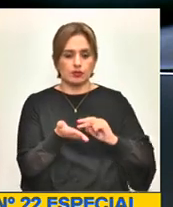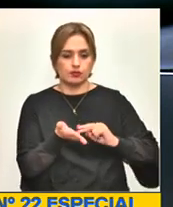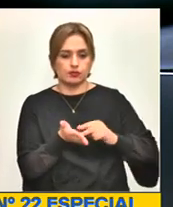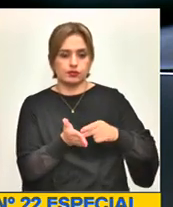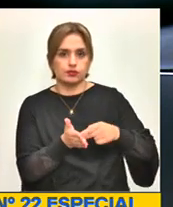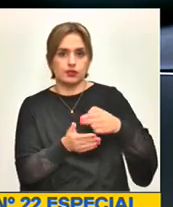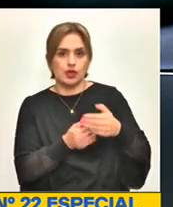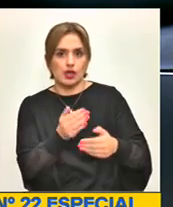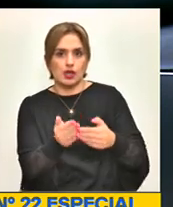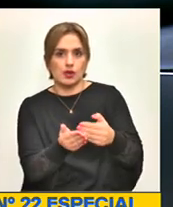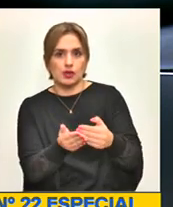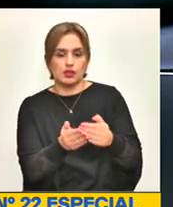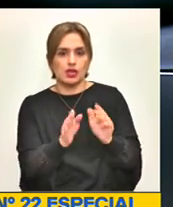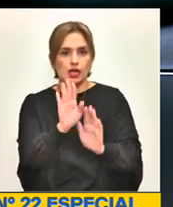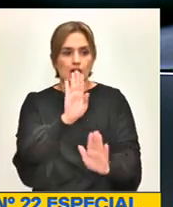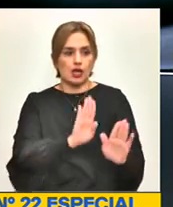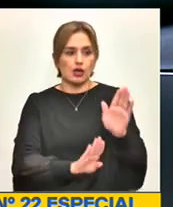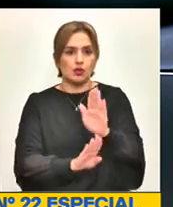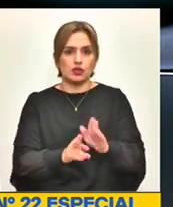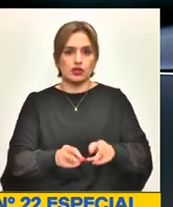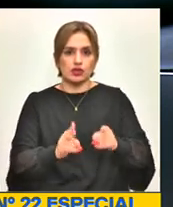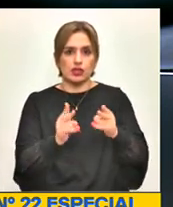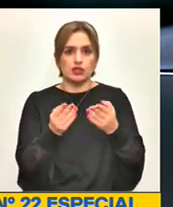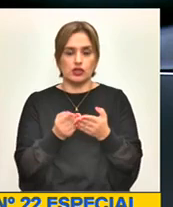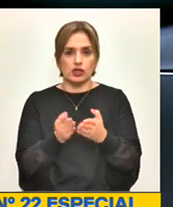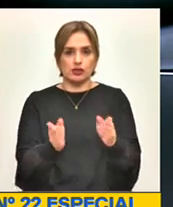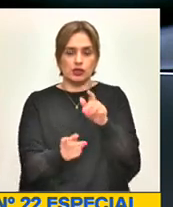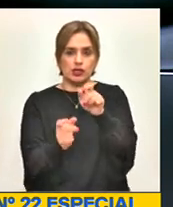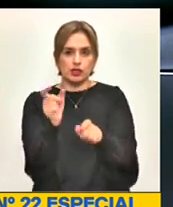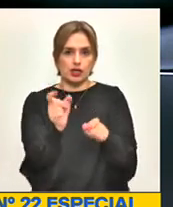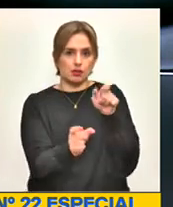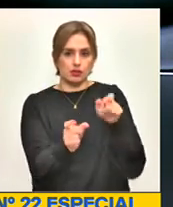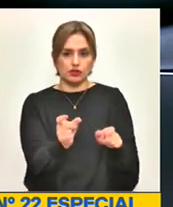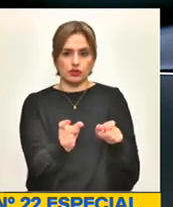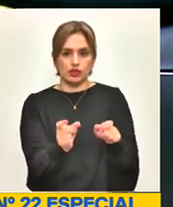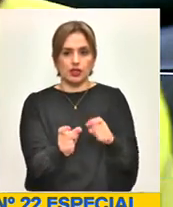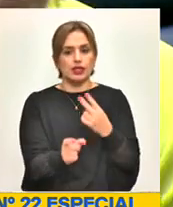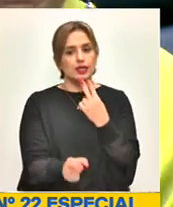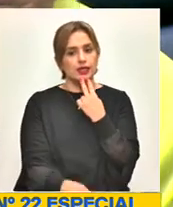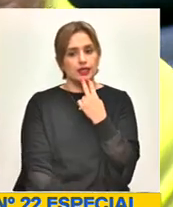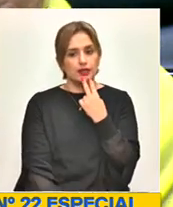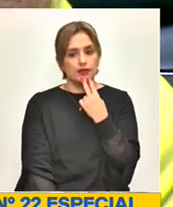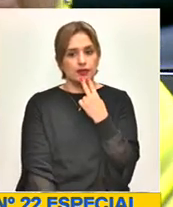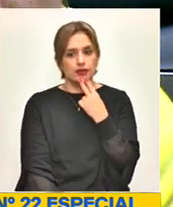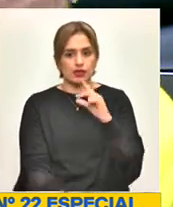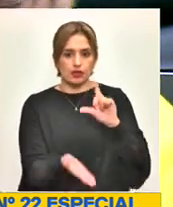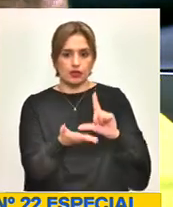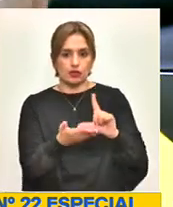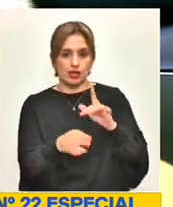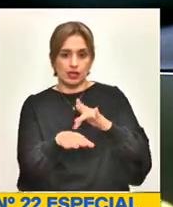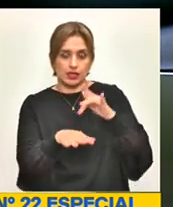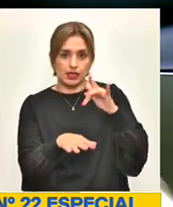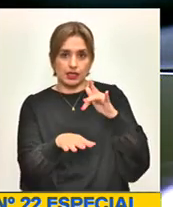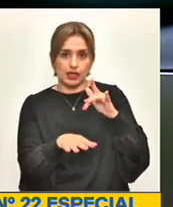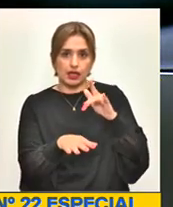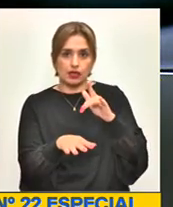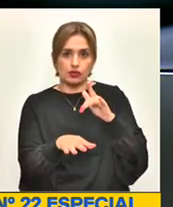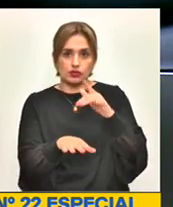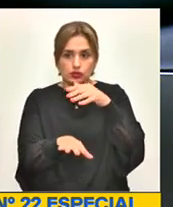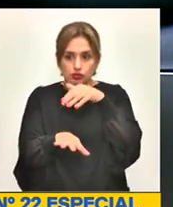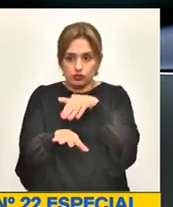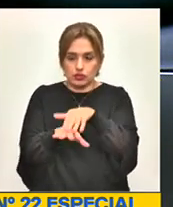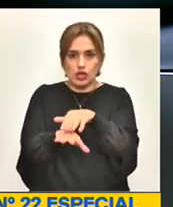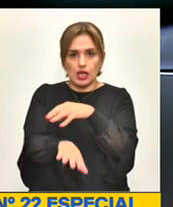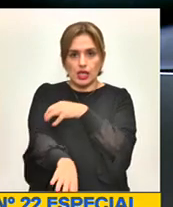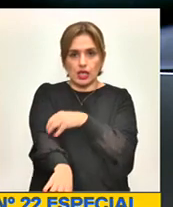hacia la protección de los derechos y las libertades de las personas que viven en zonas críticas que integran la Macro zona Sur